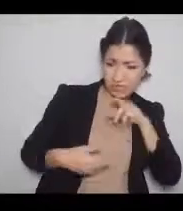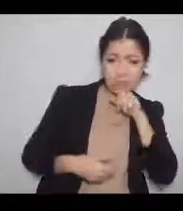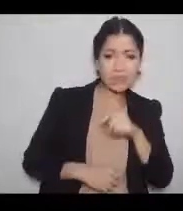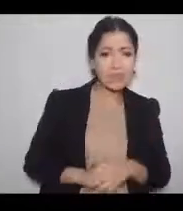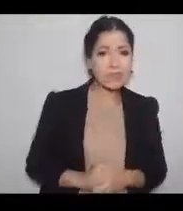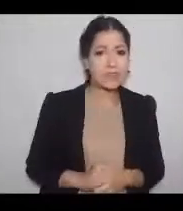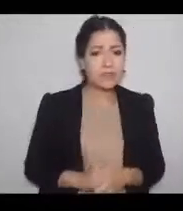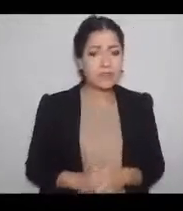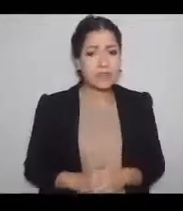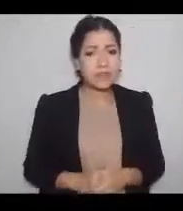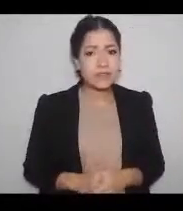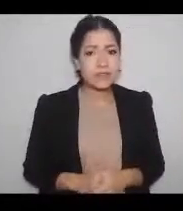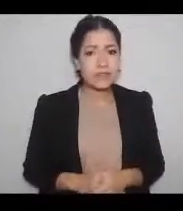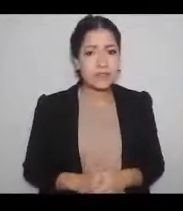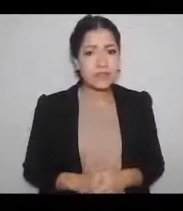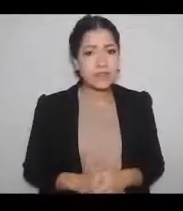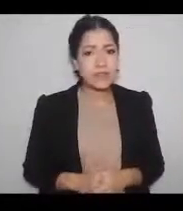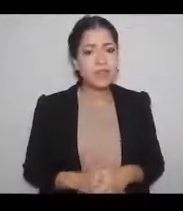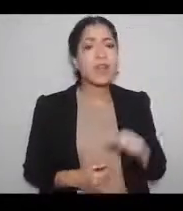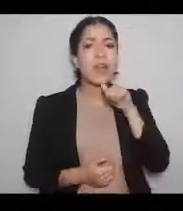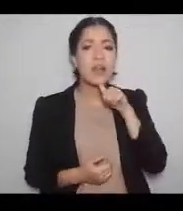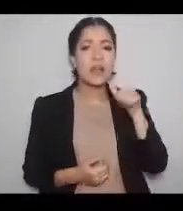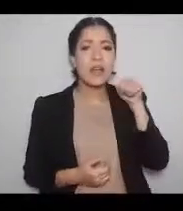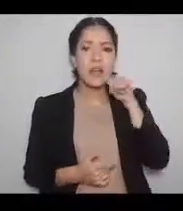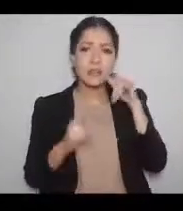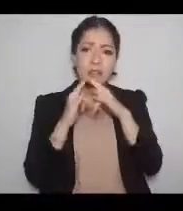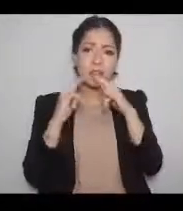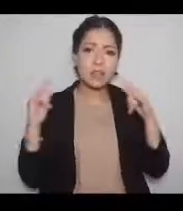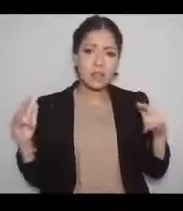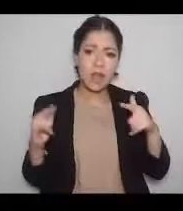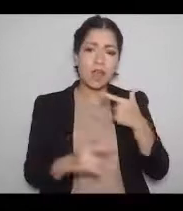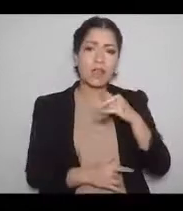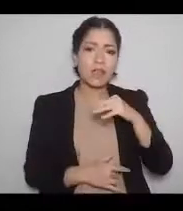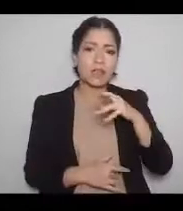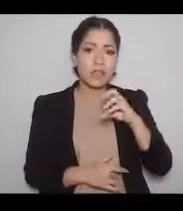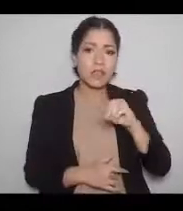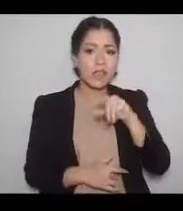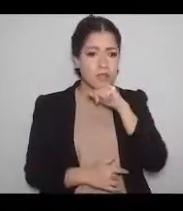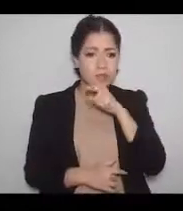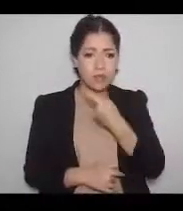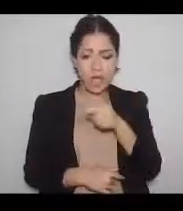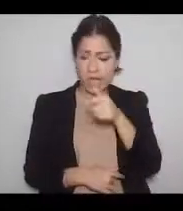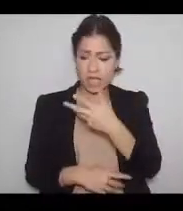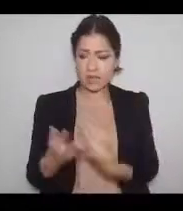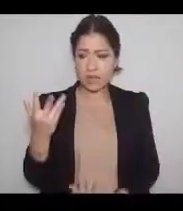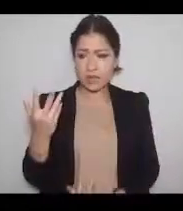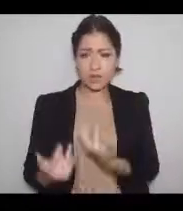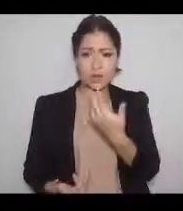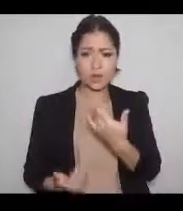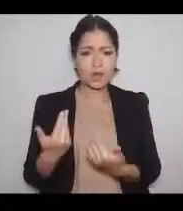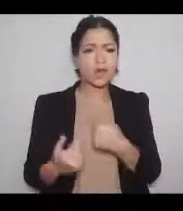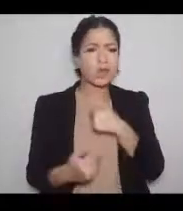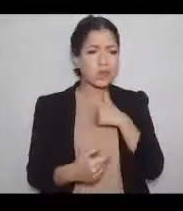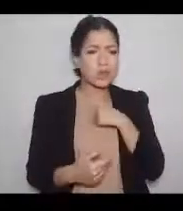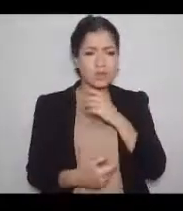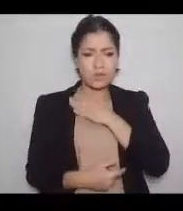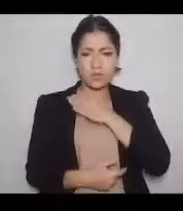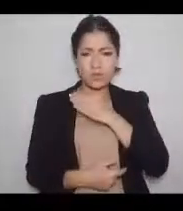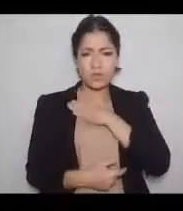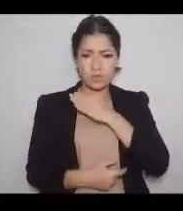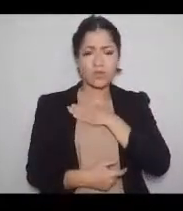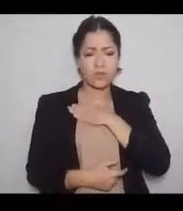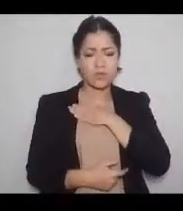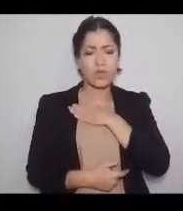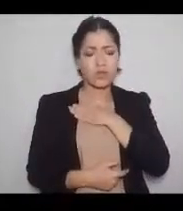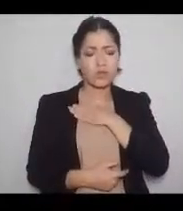¡Suéltame! Recogí ayer de un campamento gitano que había sido incendiado. Soy generoso,